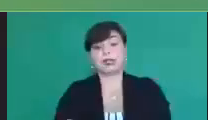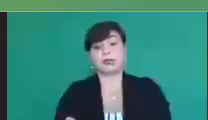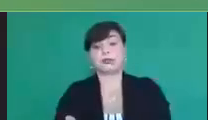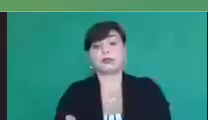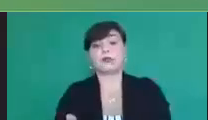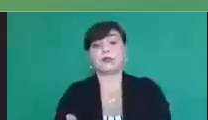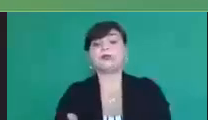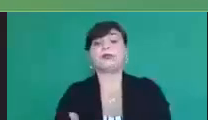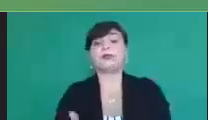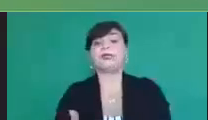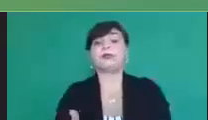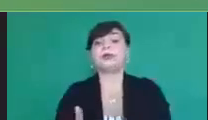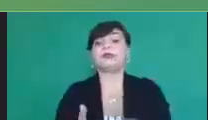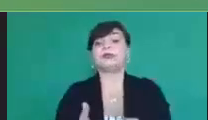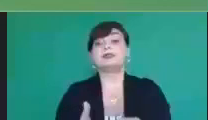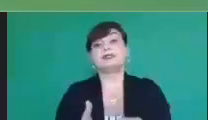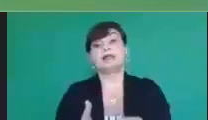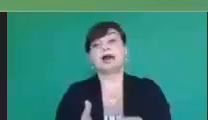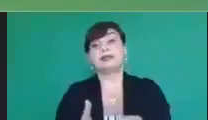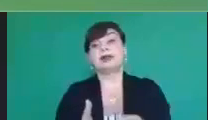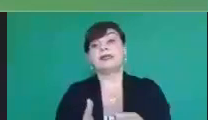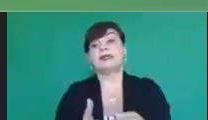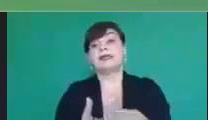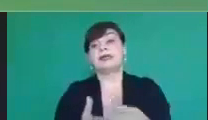en el procedimiento. Entonces,